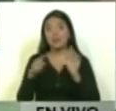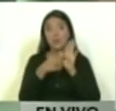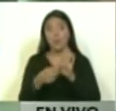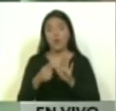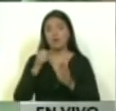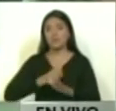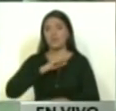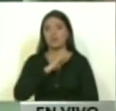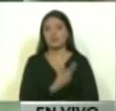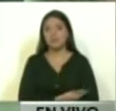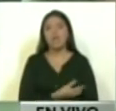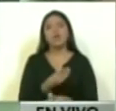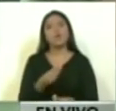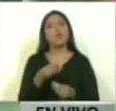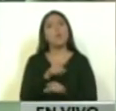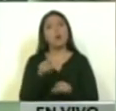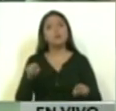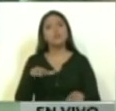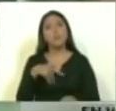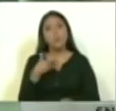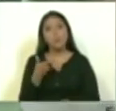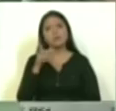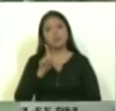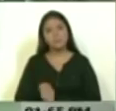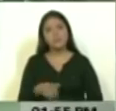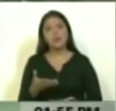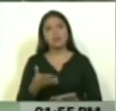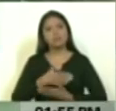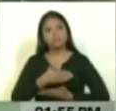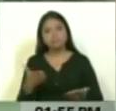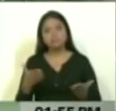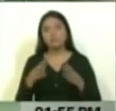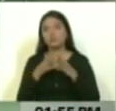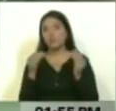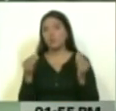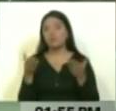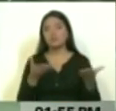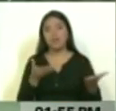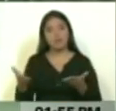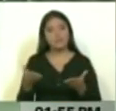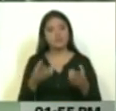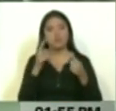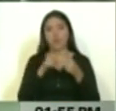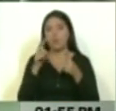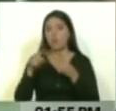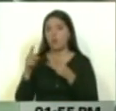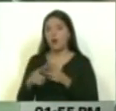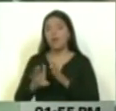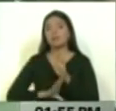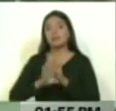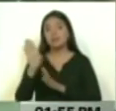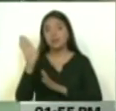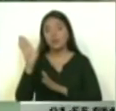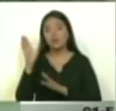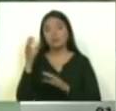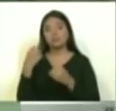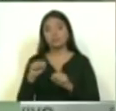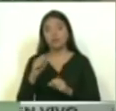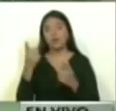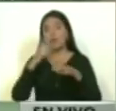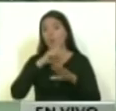potencial y cómo ellos pueden también ofrecer sus productos y servicios para lo que es el desarrollo